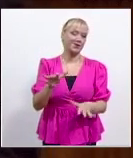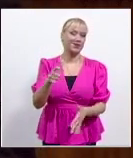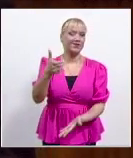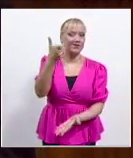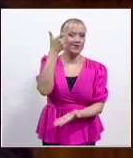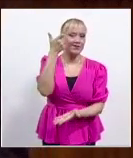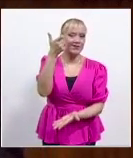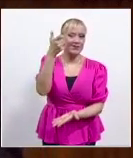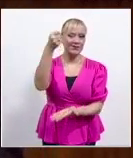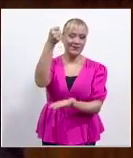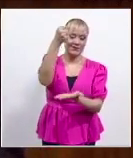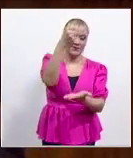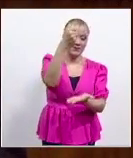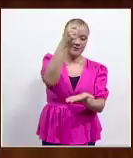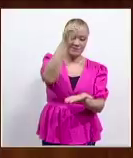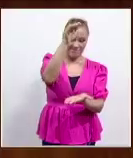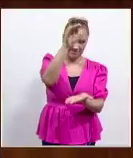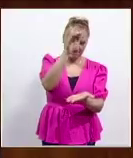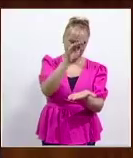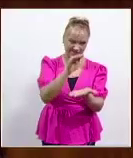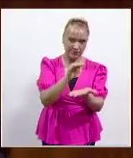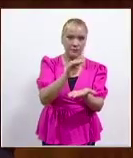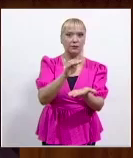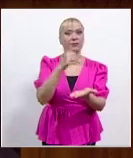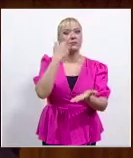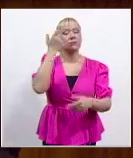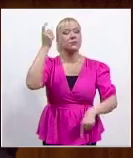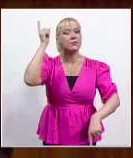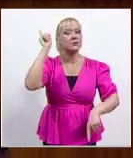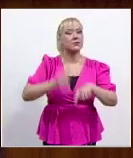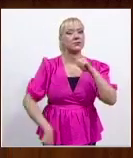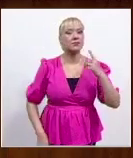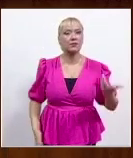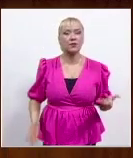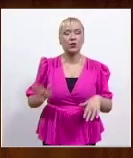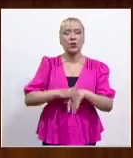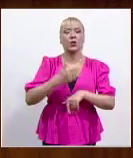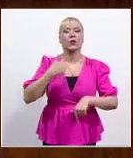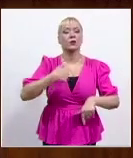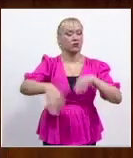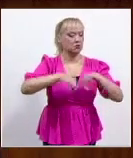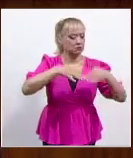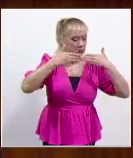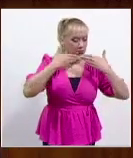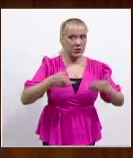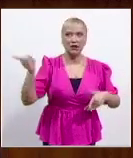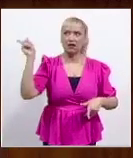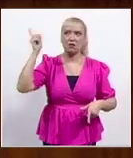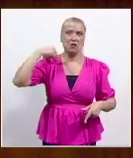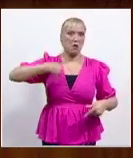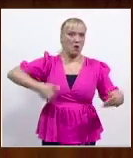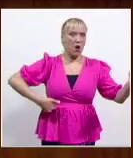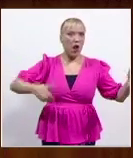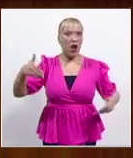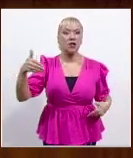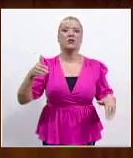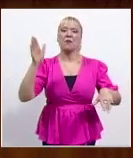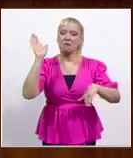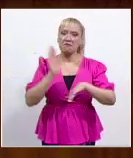precisamente la amenaza del recorte presupuestal. En cuanto más incómodos resultamos, más atacados